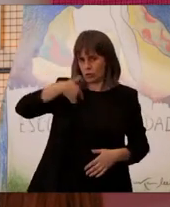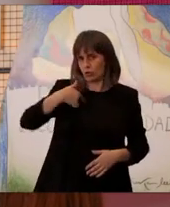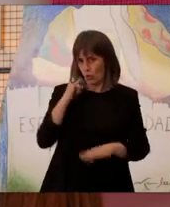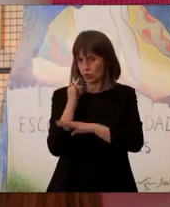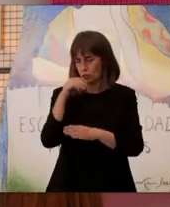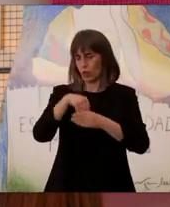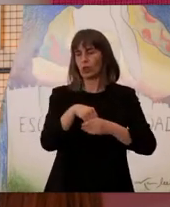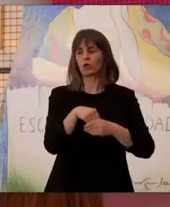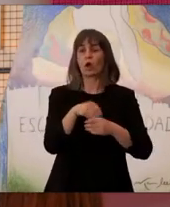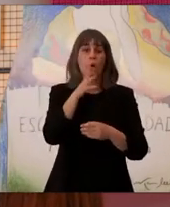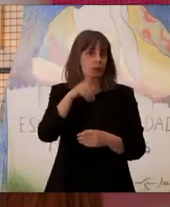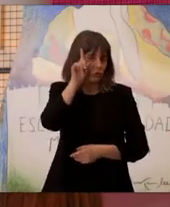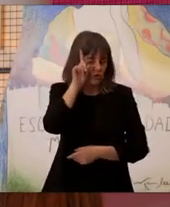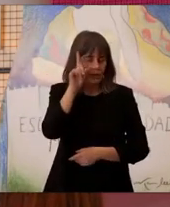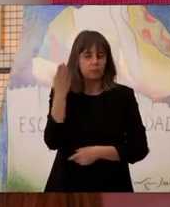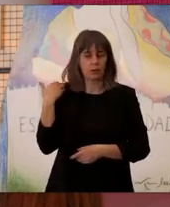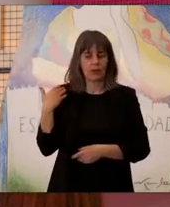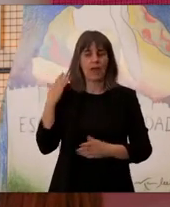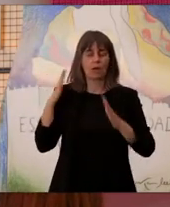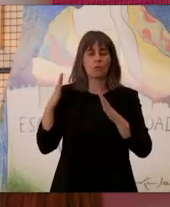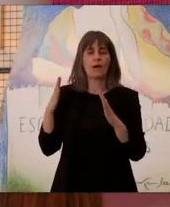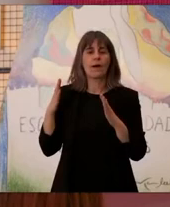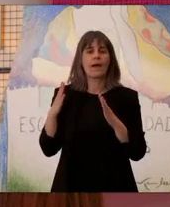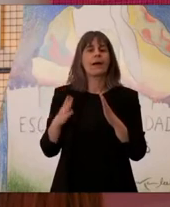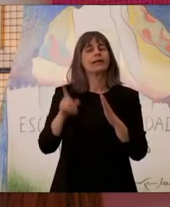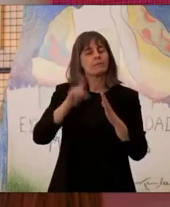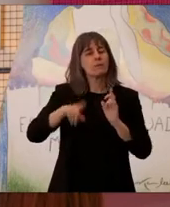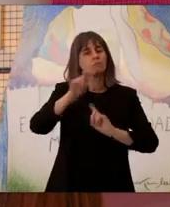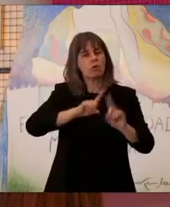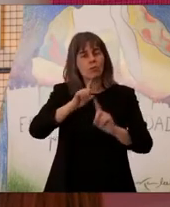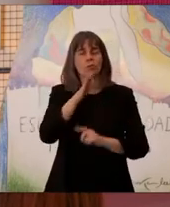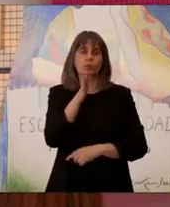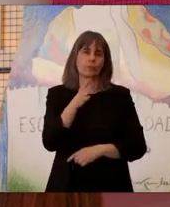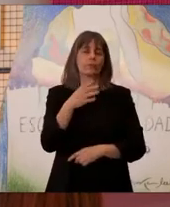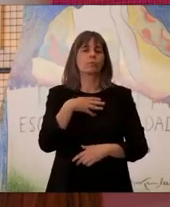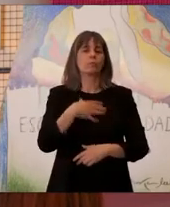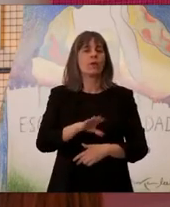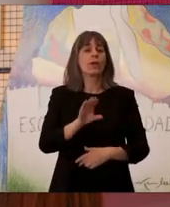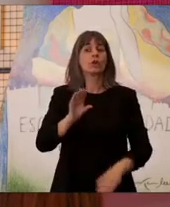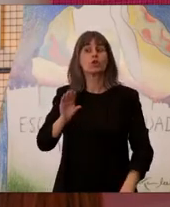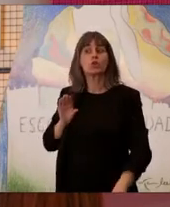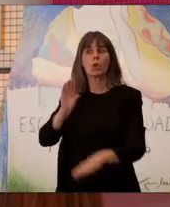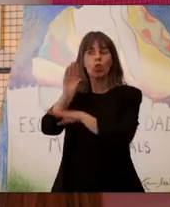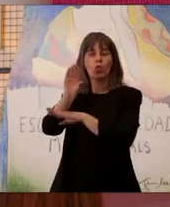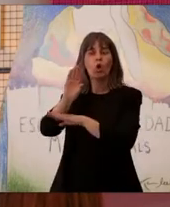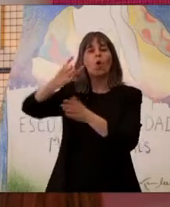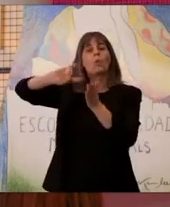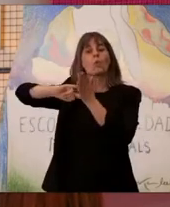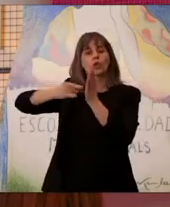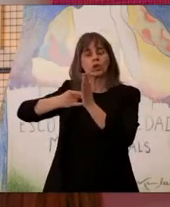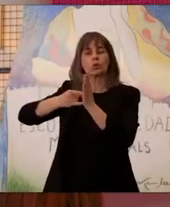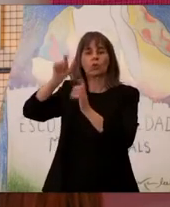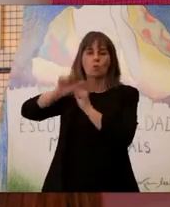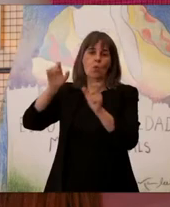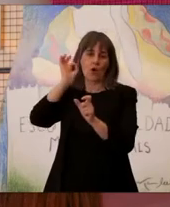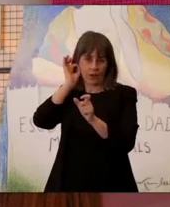también tiene problemas porque una de las cosas era dar subvenciones a proyectos de mujeres del movimiento